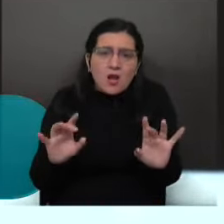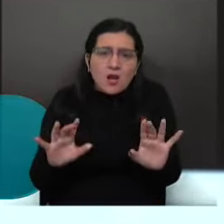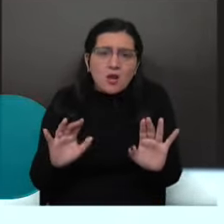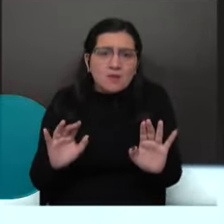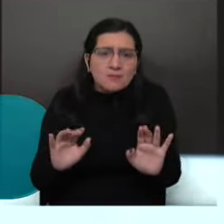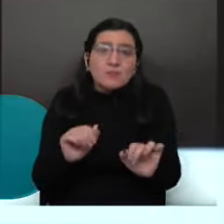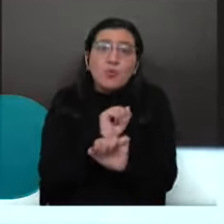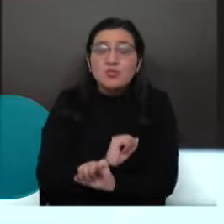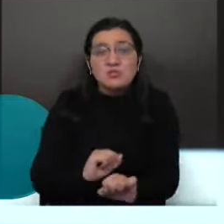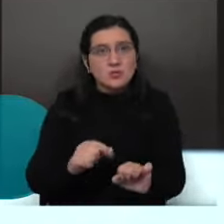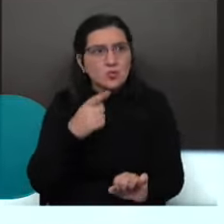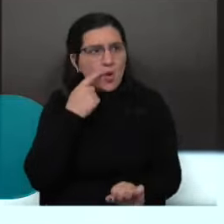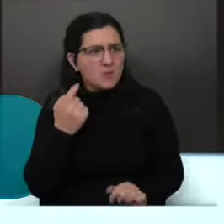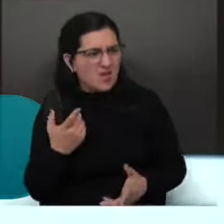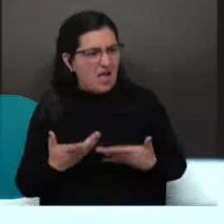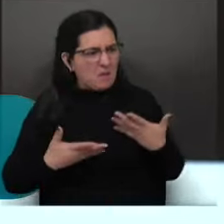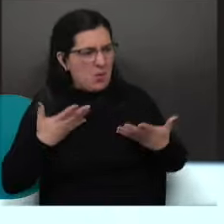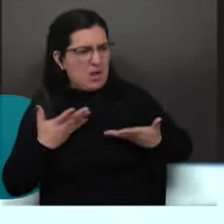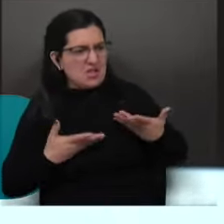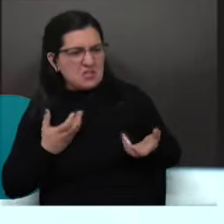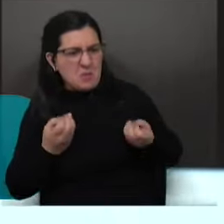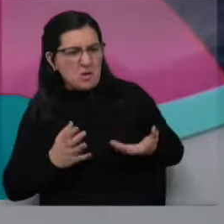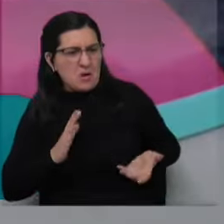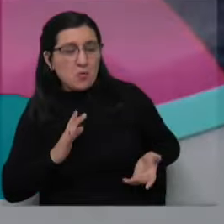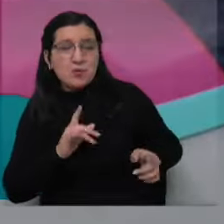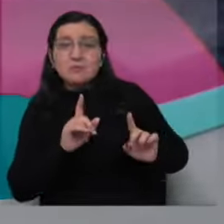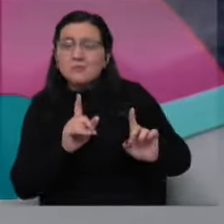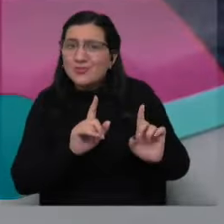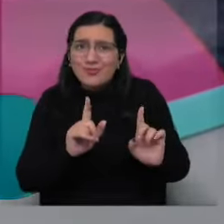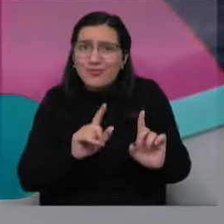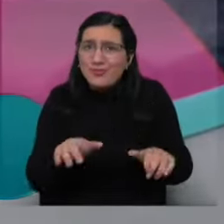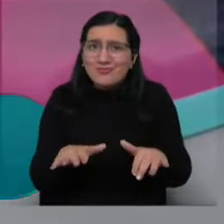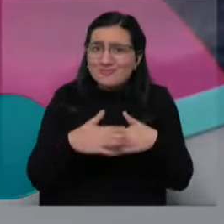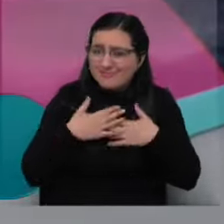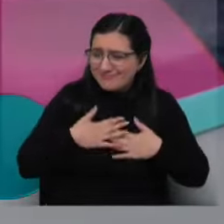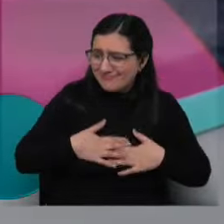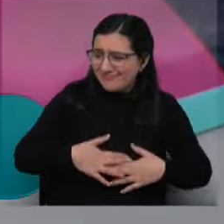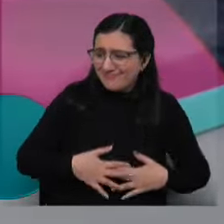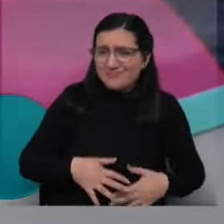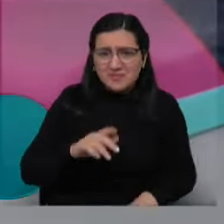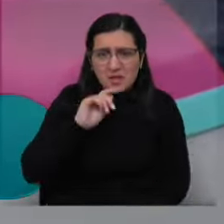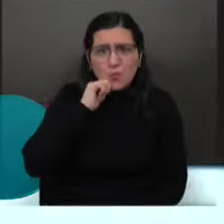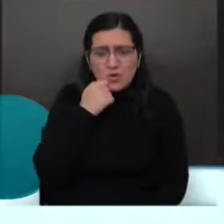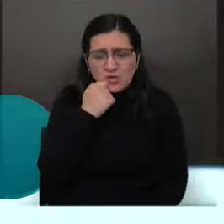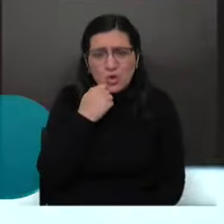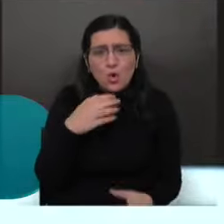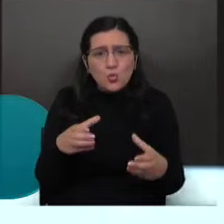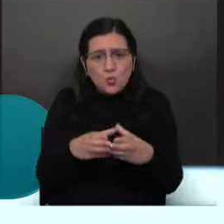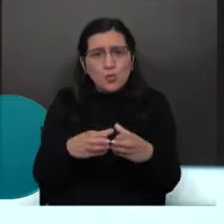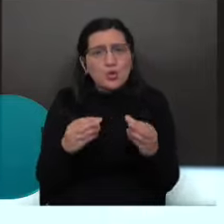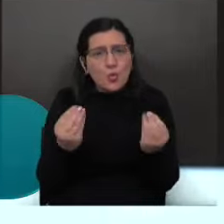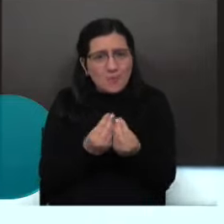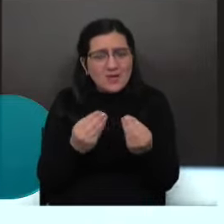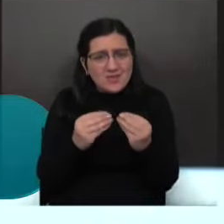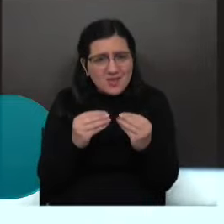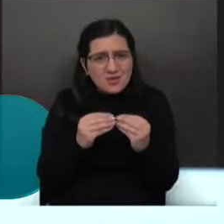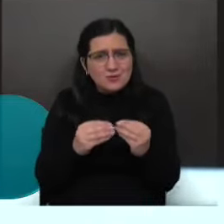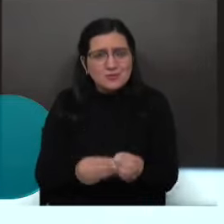pasar que eso moleste señor an tavarez Silva el profe piñeirua Qué línea de cuatro no fue cualquier cosa no